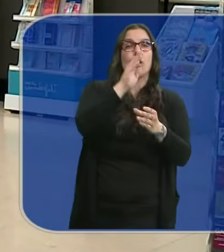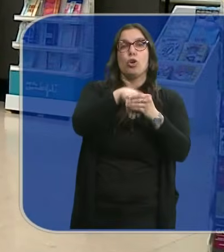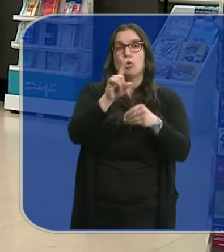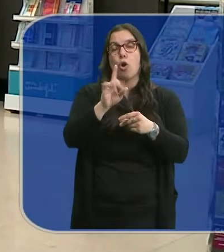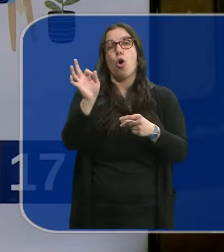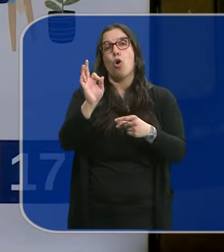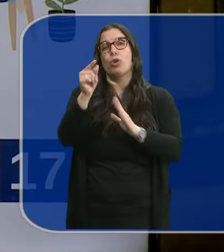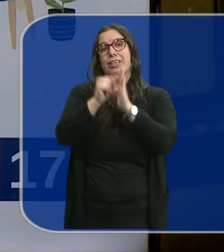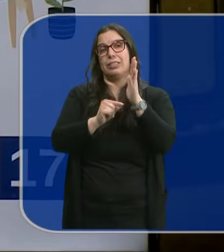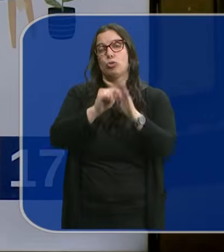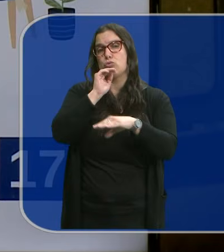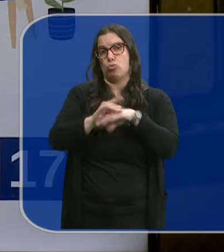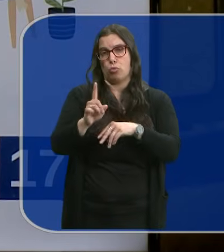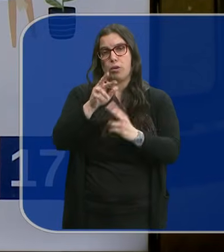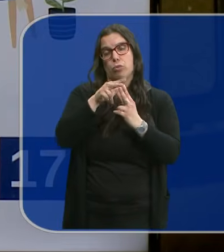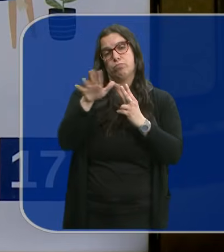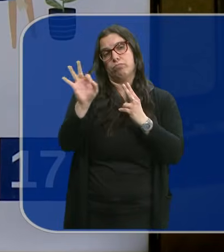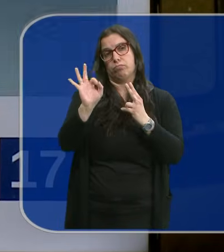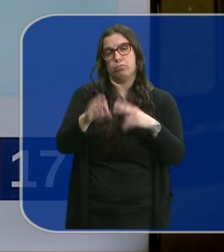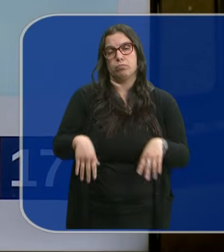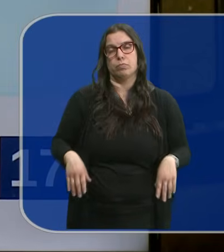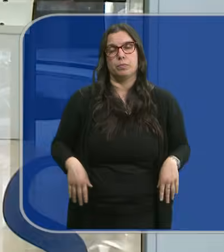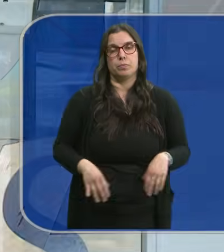sin cumplir con los requisitos.